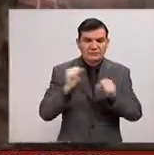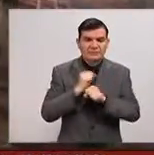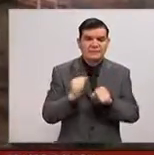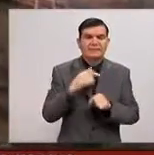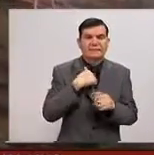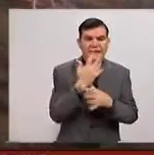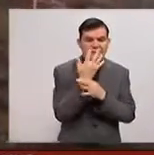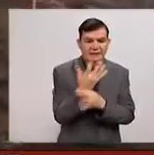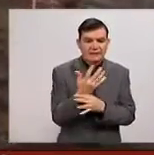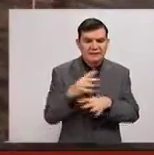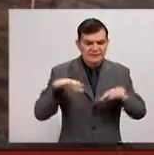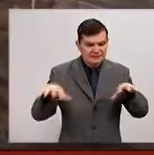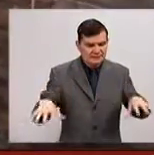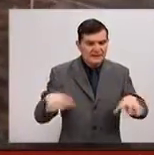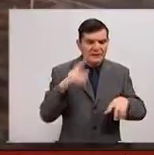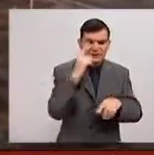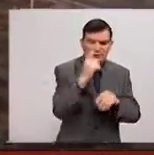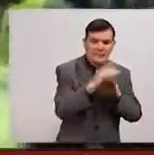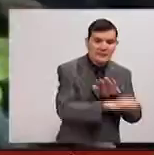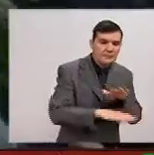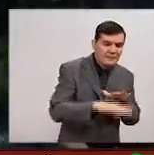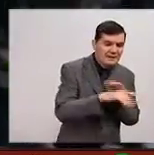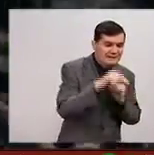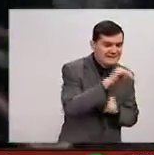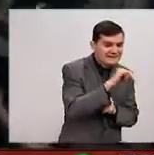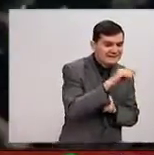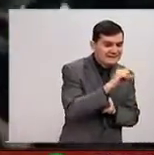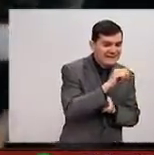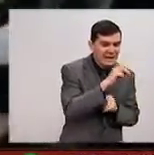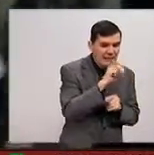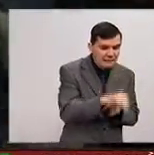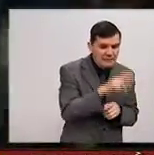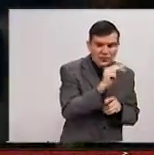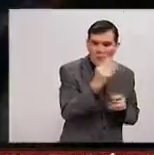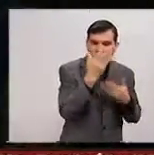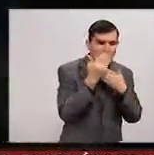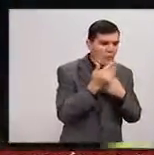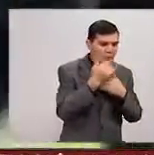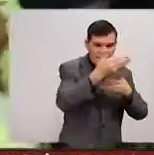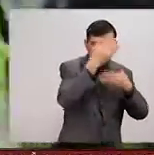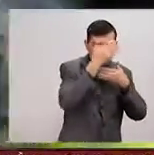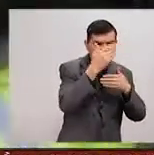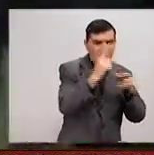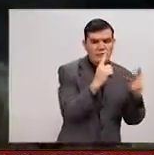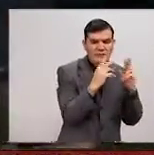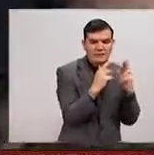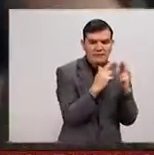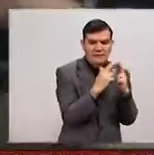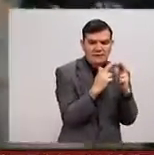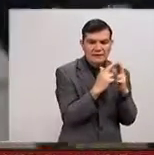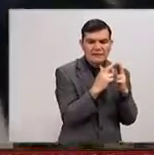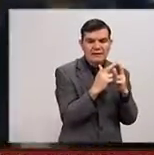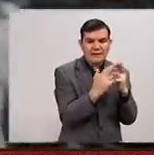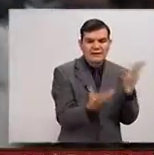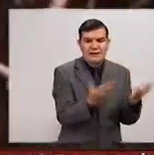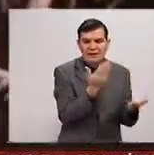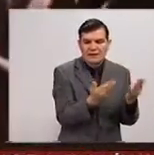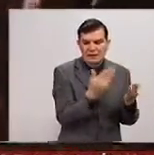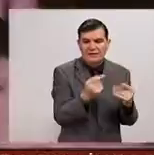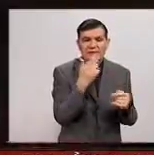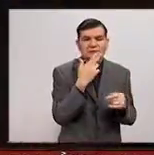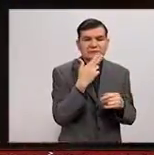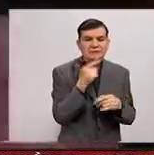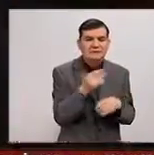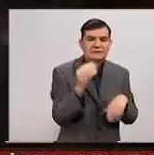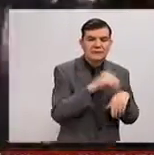la audiencia en que los principios del Islam no son principios terroristas. Es una religión que paradójicamente al uso que se